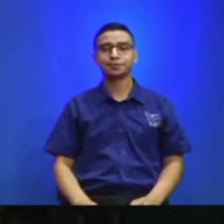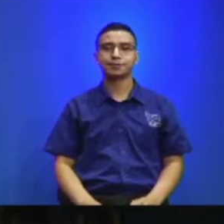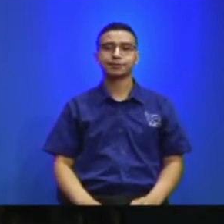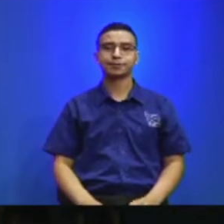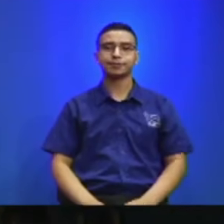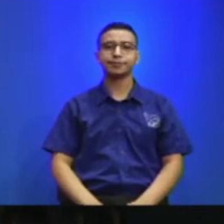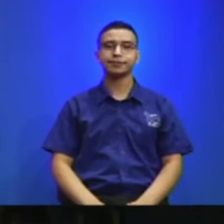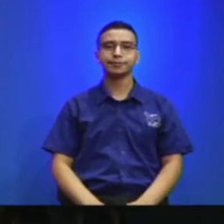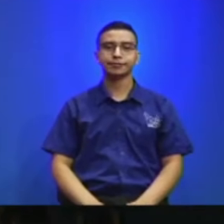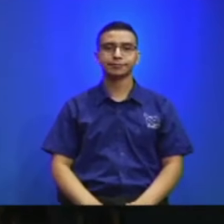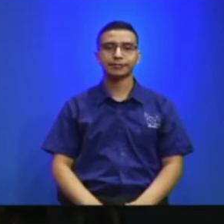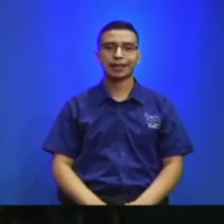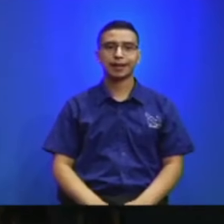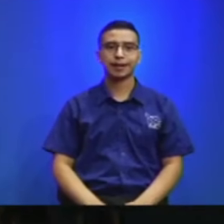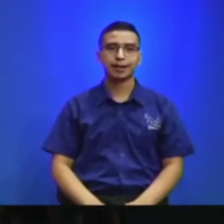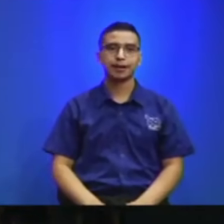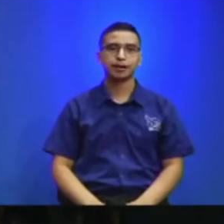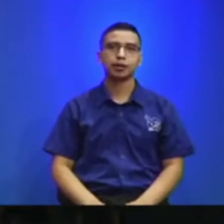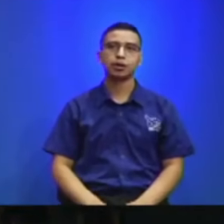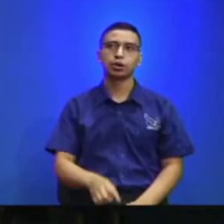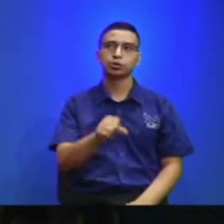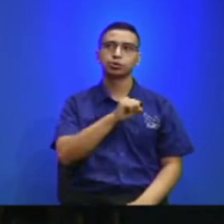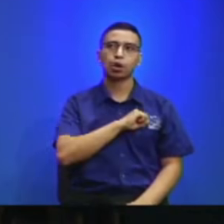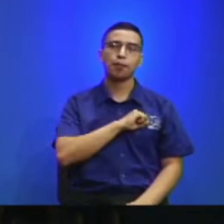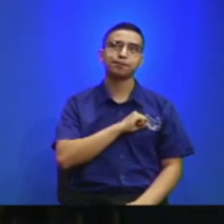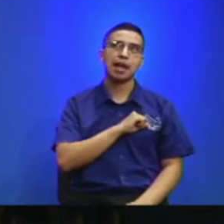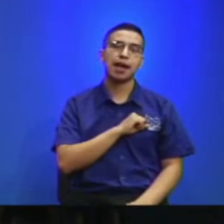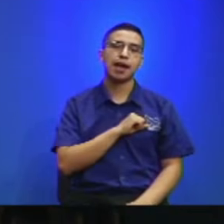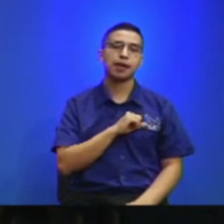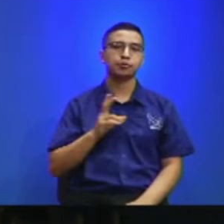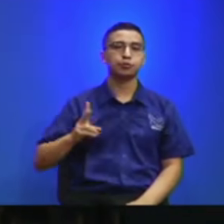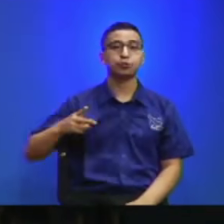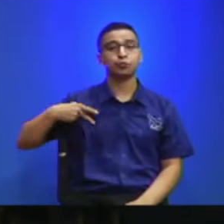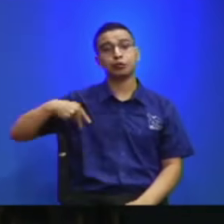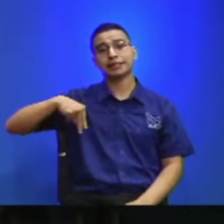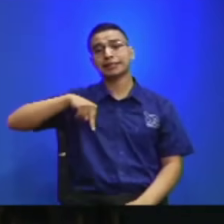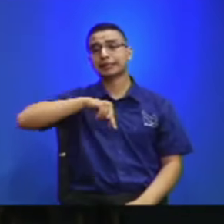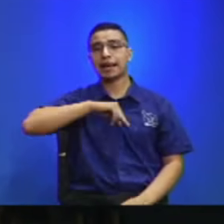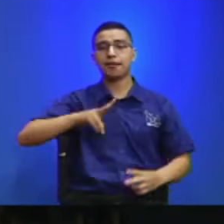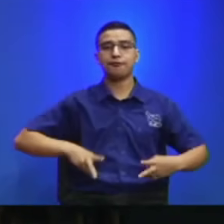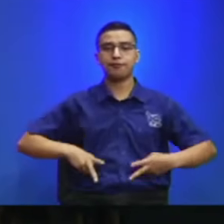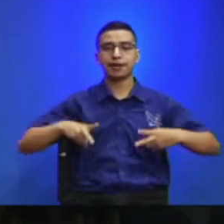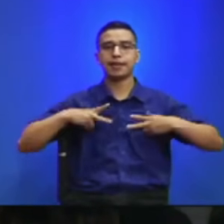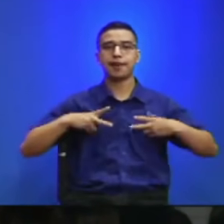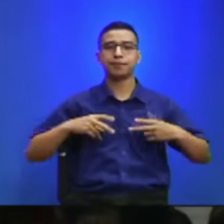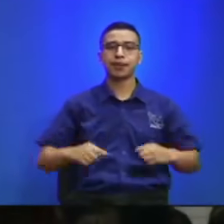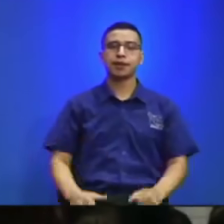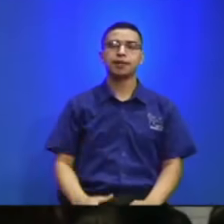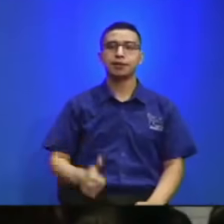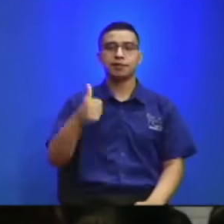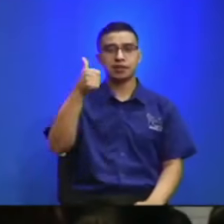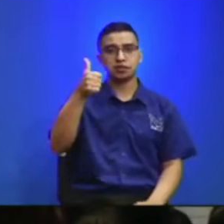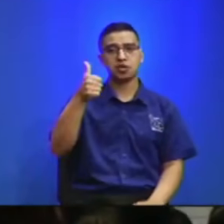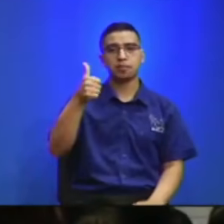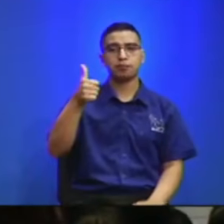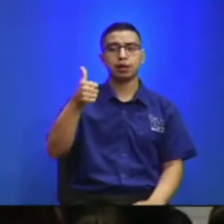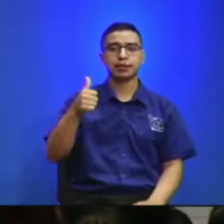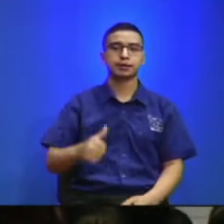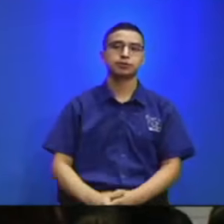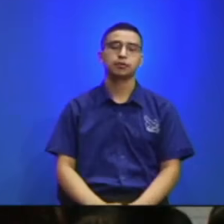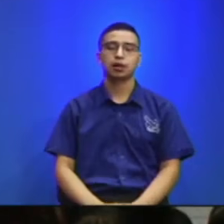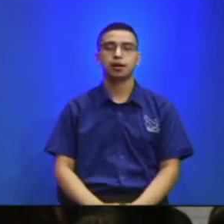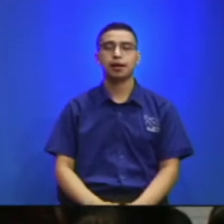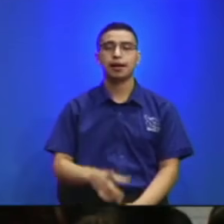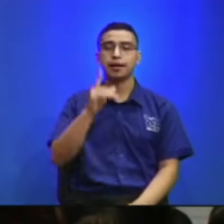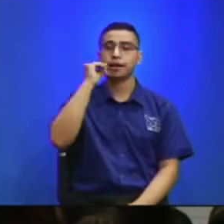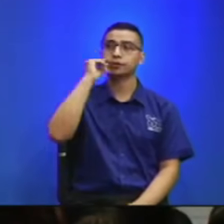vienen sobre nosotros de una manera beneficiosa definitivamente entonces miramos que como el